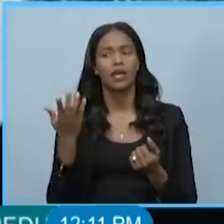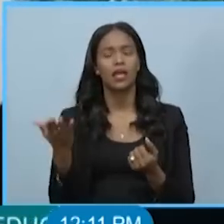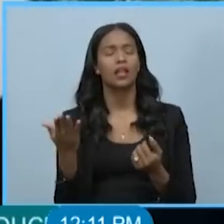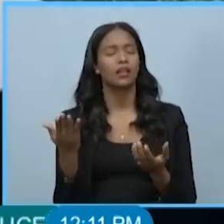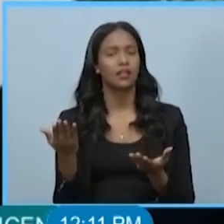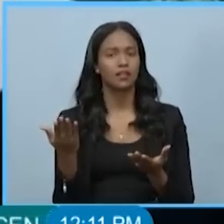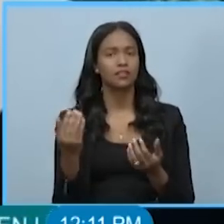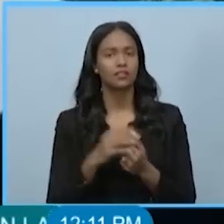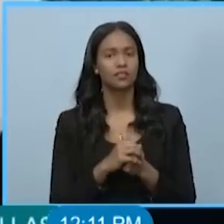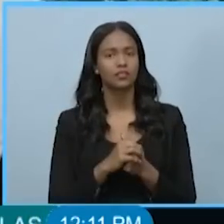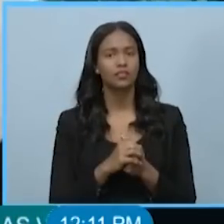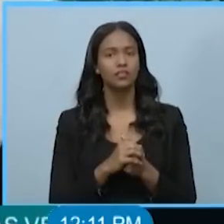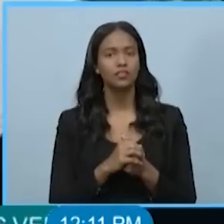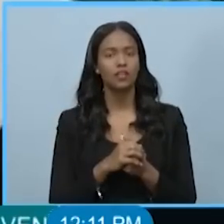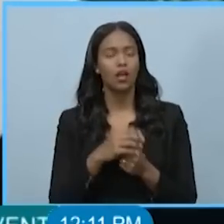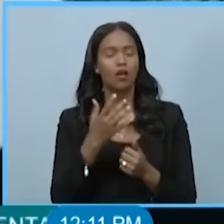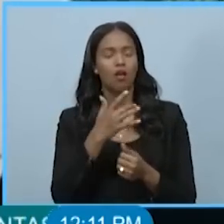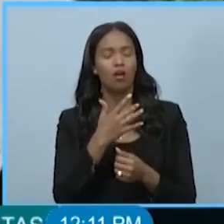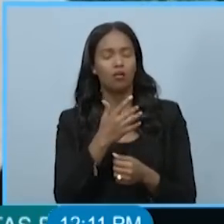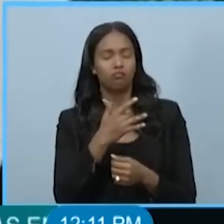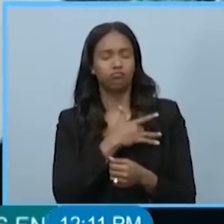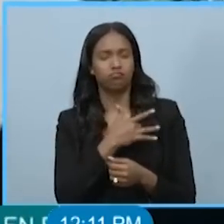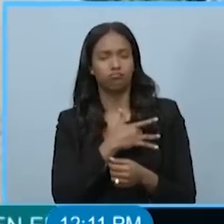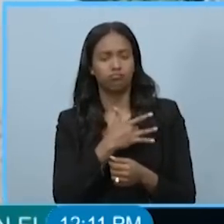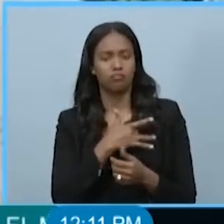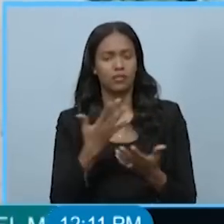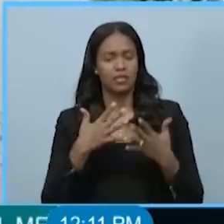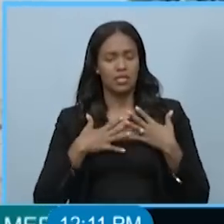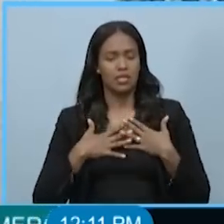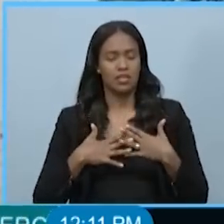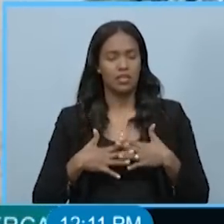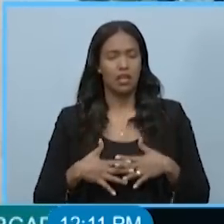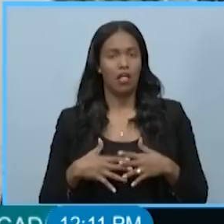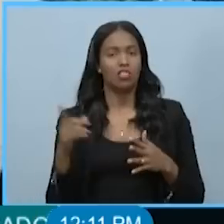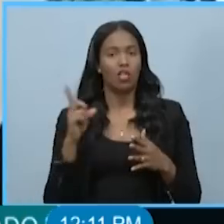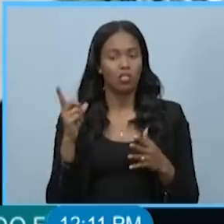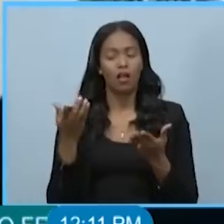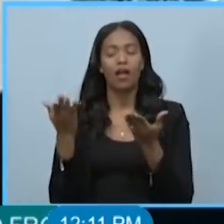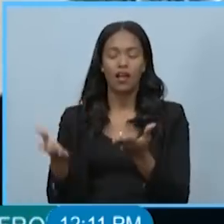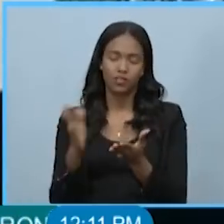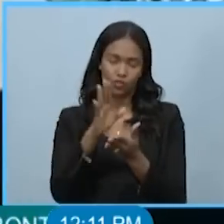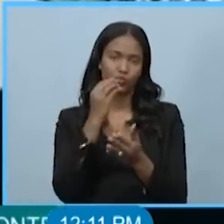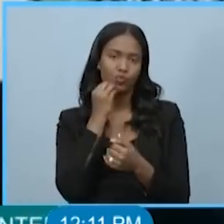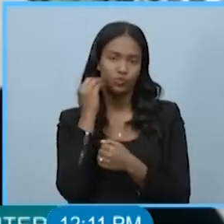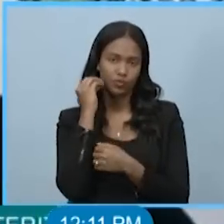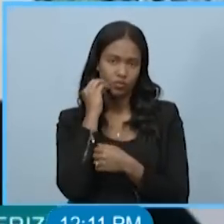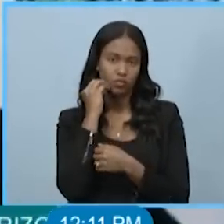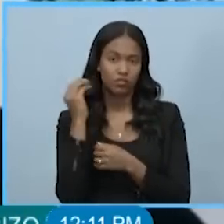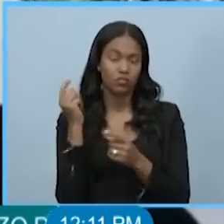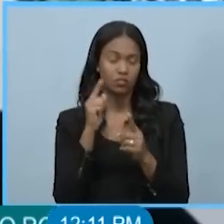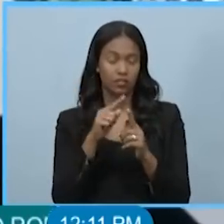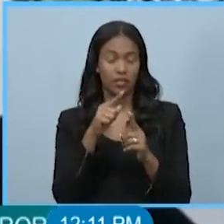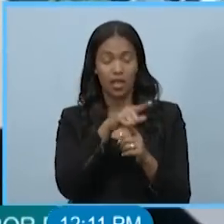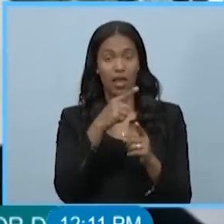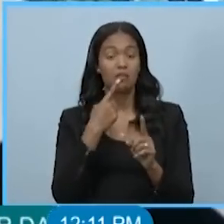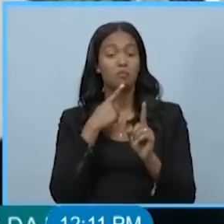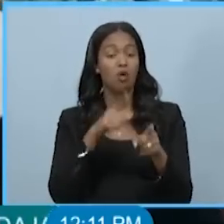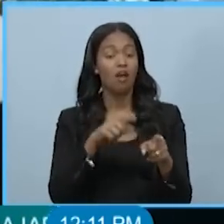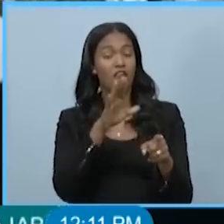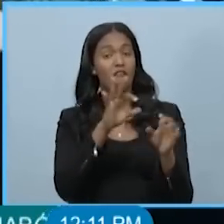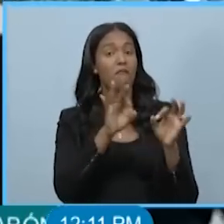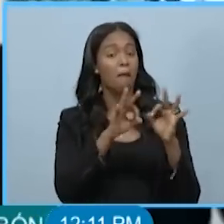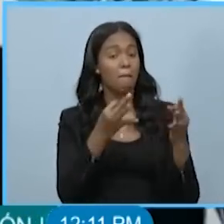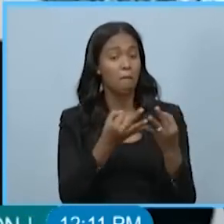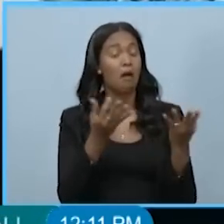guardaran ese silencio, diríamos nosotros, y ese duelo aquí en su casa. Así que yo creo que más bien se está cumpliendo una orden familiar,